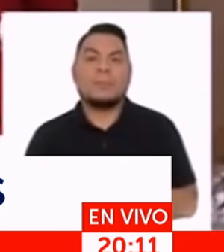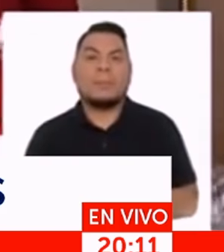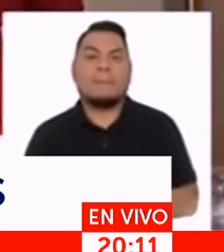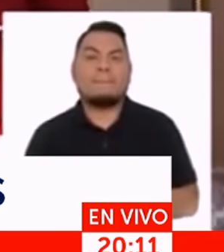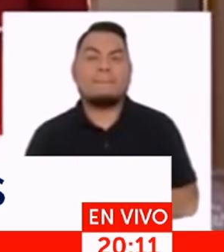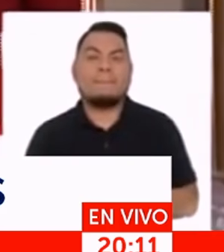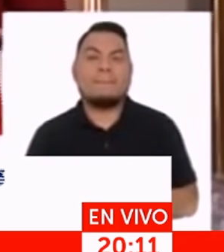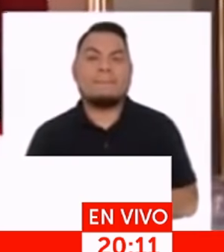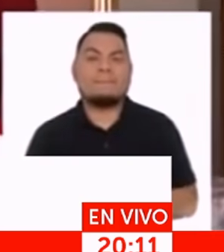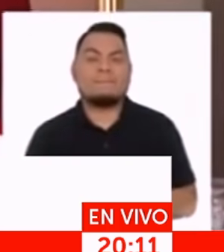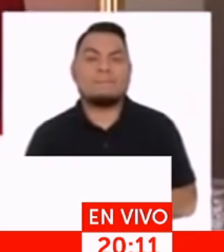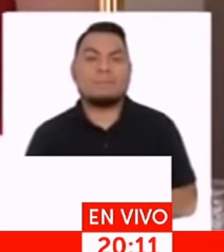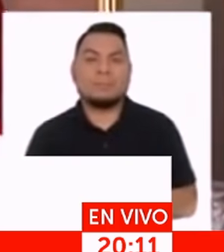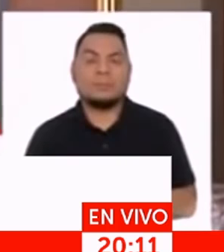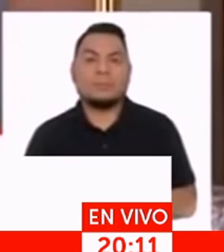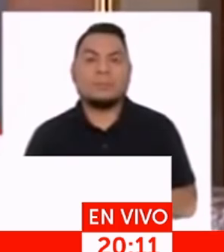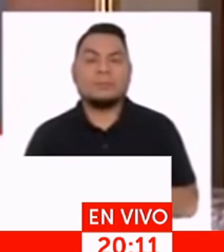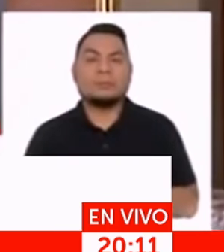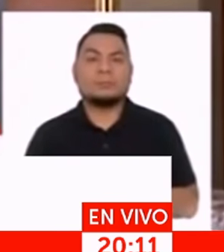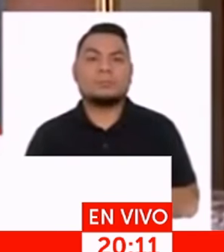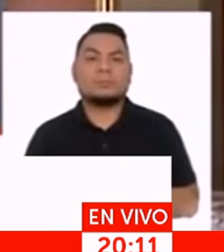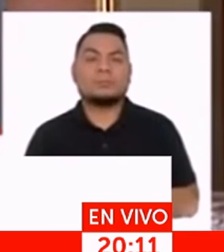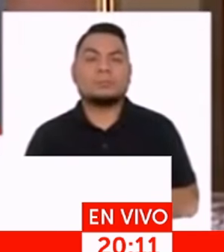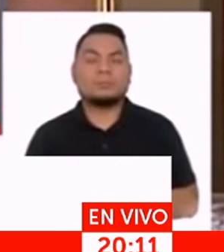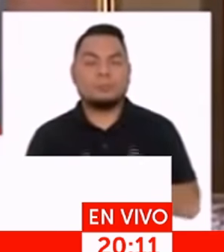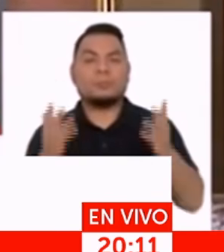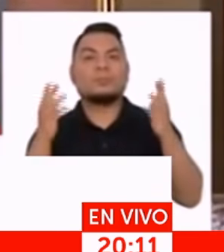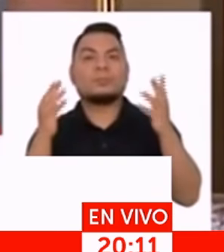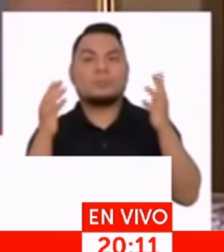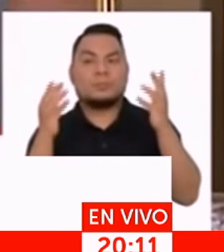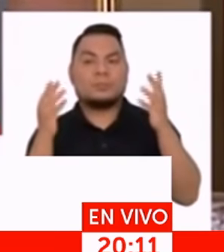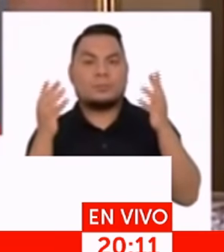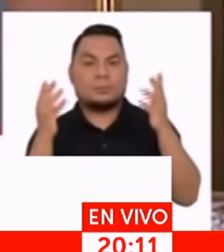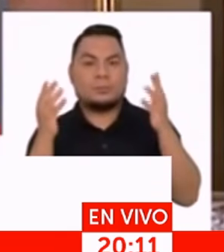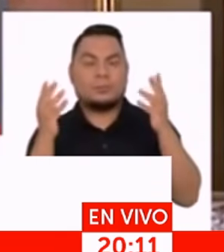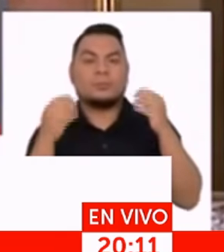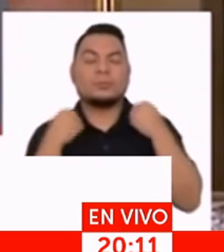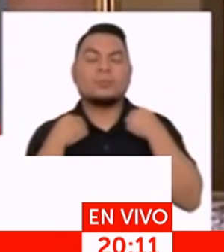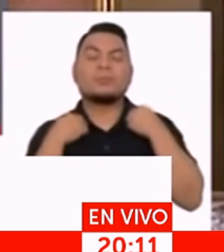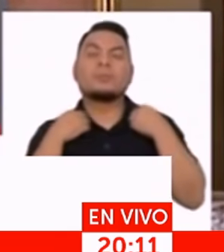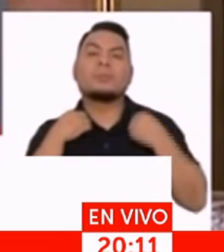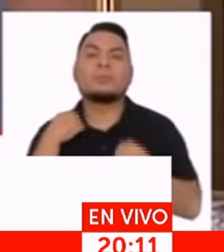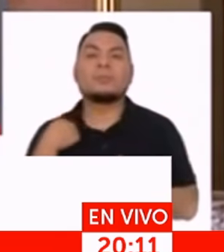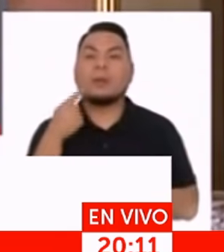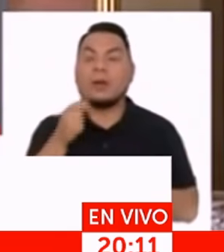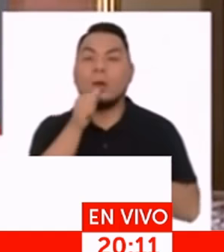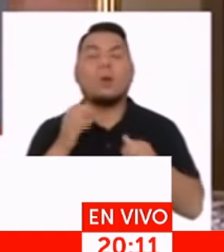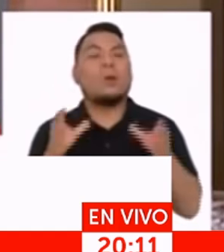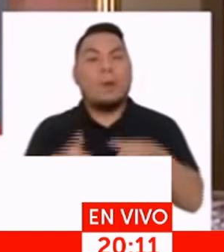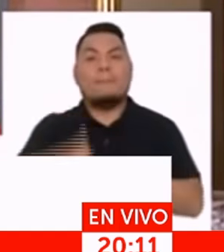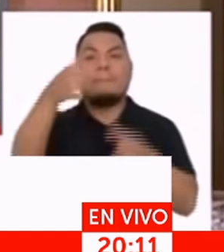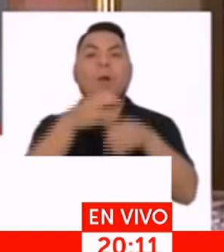Bien, hay un apretón de manos entre el presidente Pedro Castillo y la ya ahora primera ministra Mirta Vázquez. Recordemos que